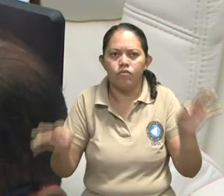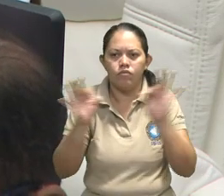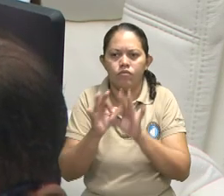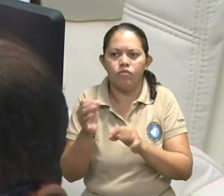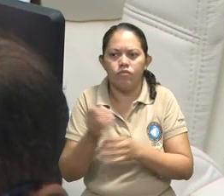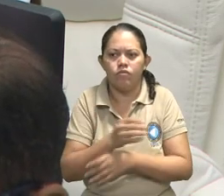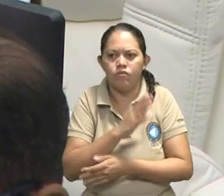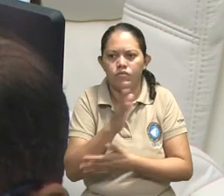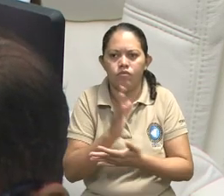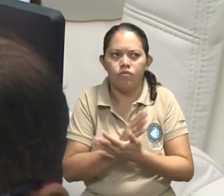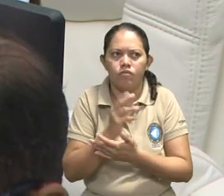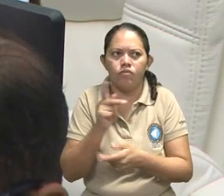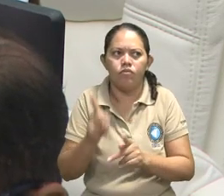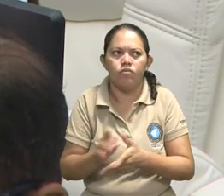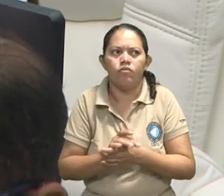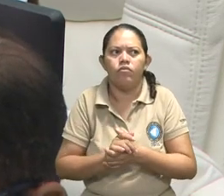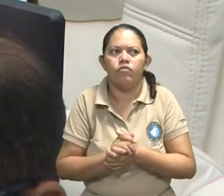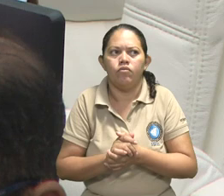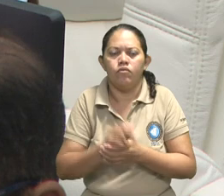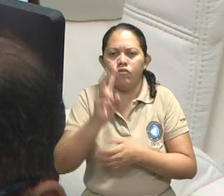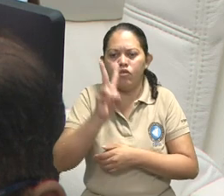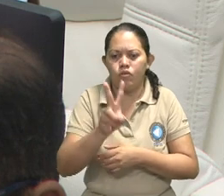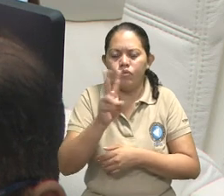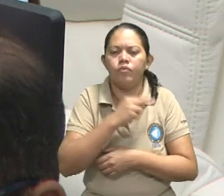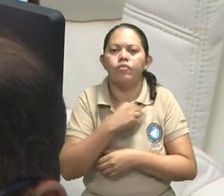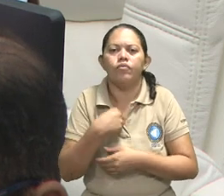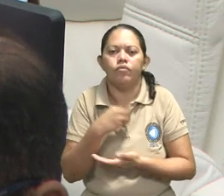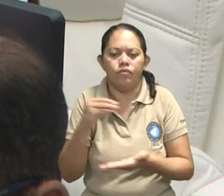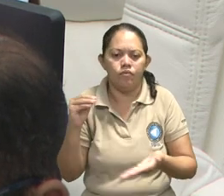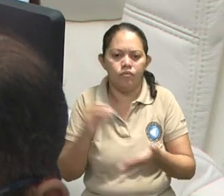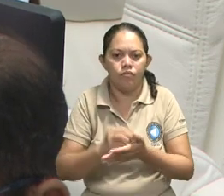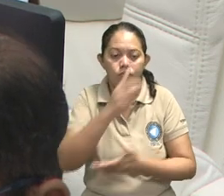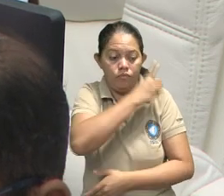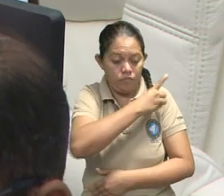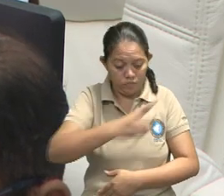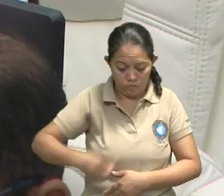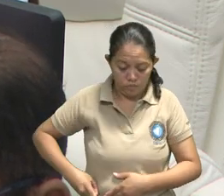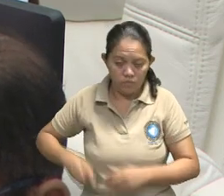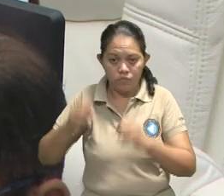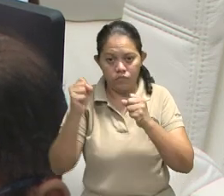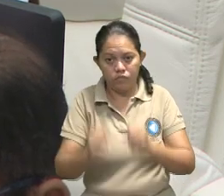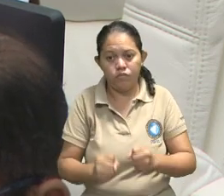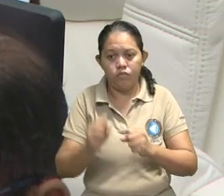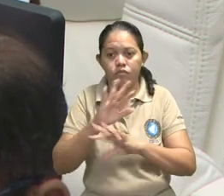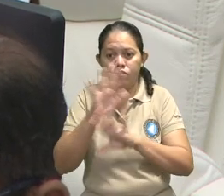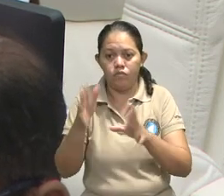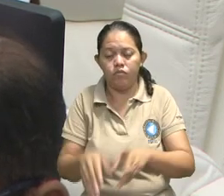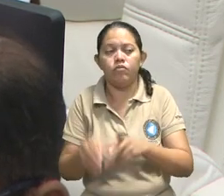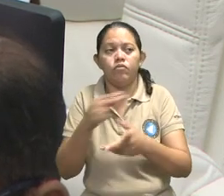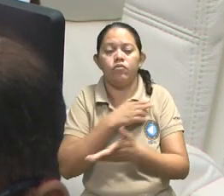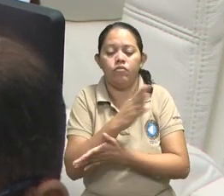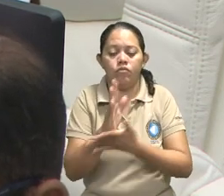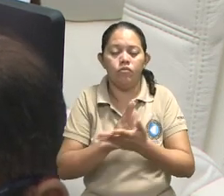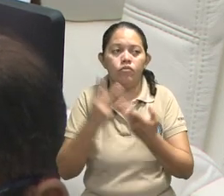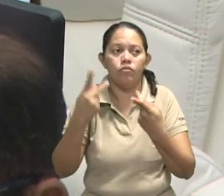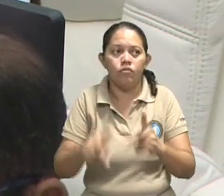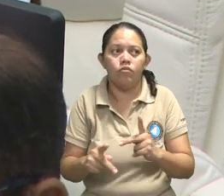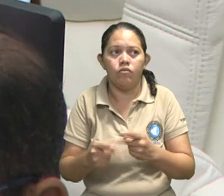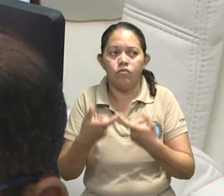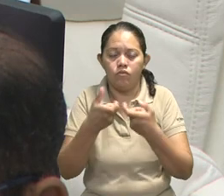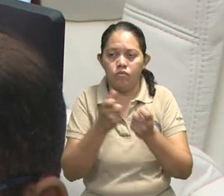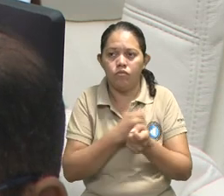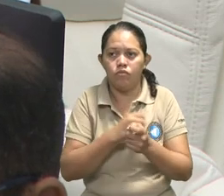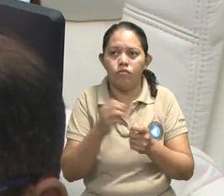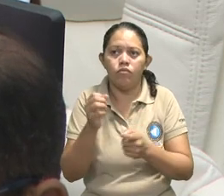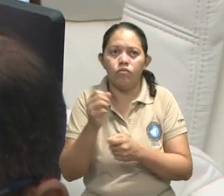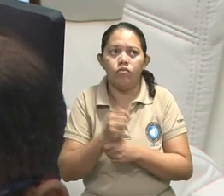derechos fundamentales de los ciudadanos. 2. Para las diputadas y diputados miembros de la Comisión de Infraestructura y